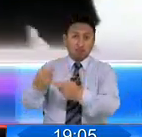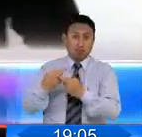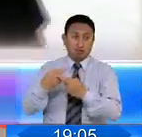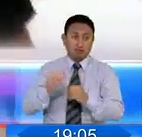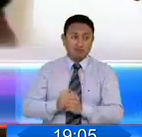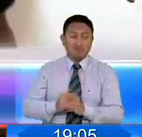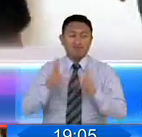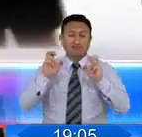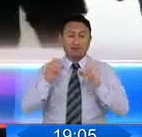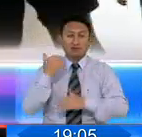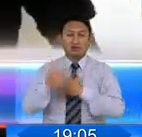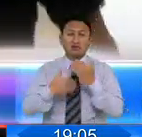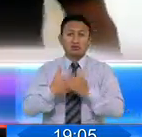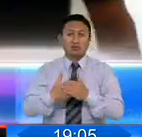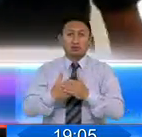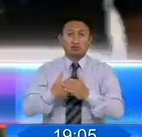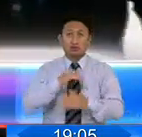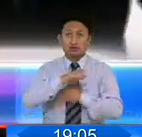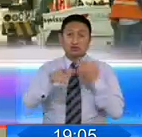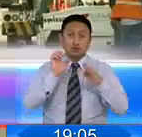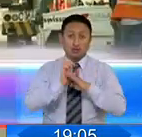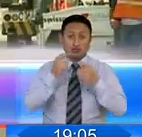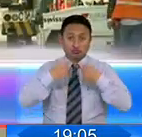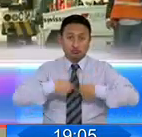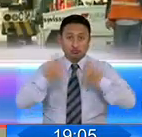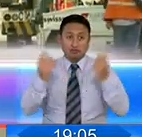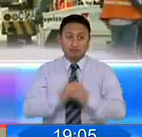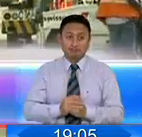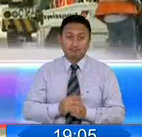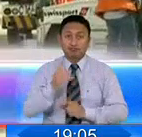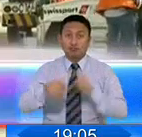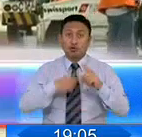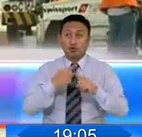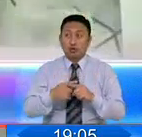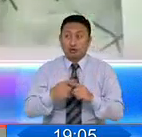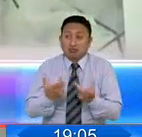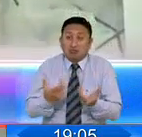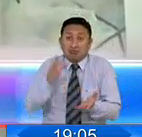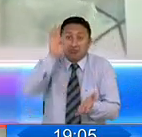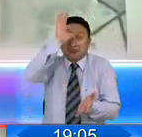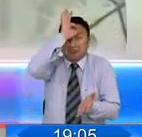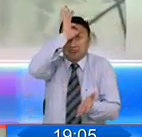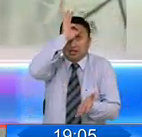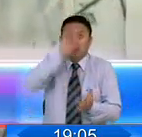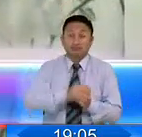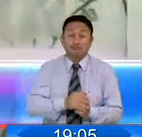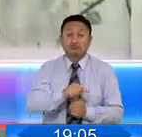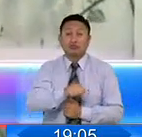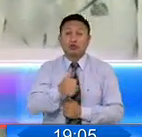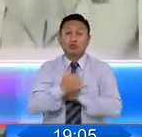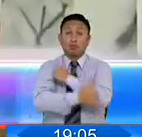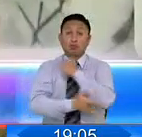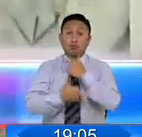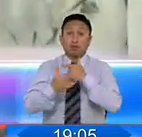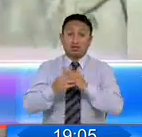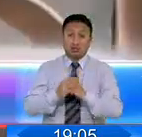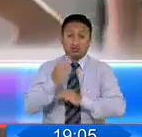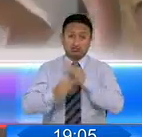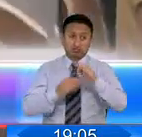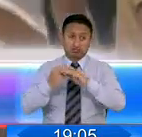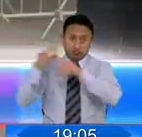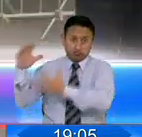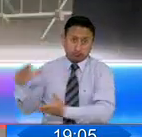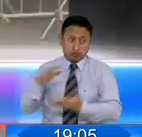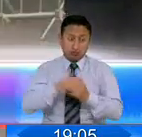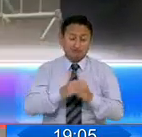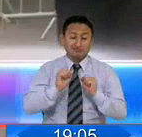hará conocer a escala nacional. ¿Cuándo? No se sabe. En varios países a nivel mundial, la llegada de la vacuna se ha